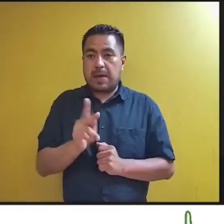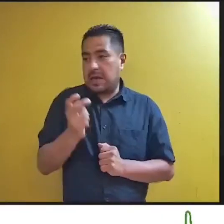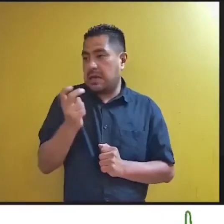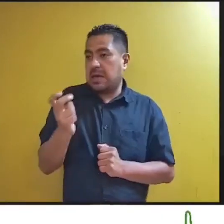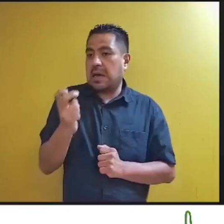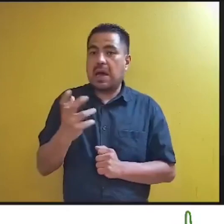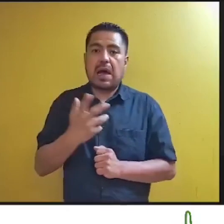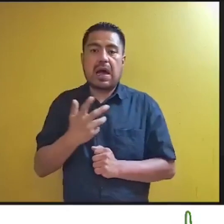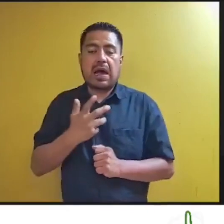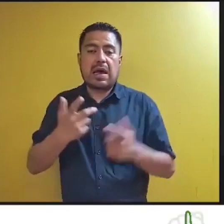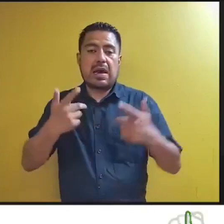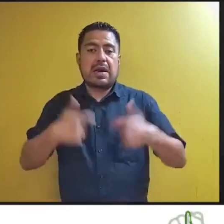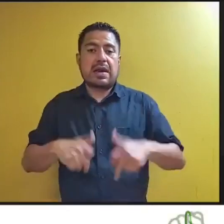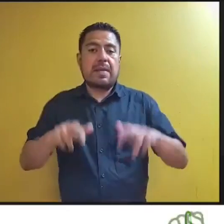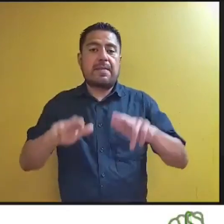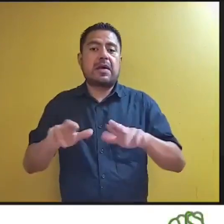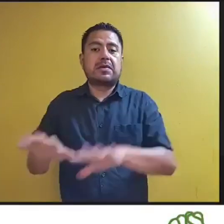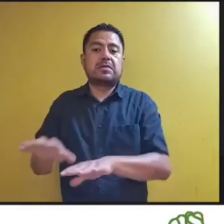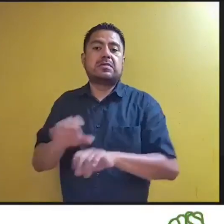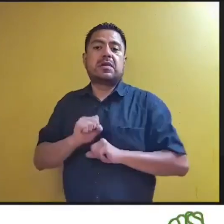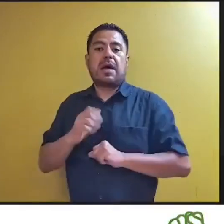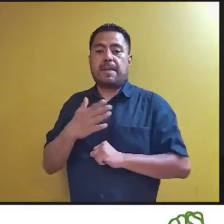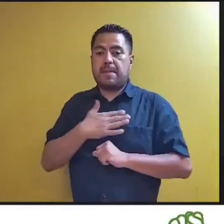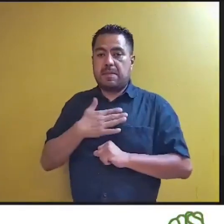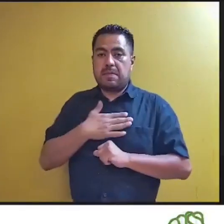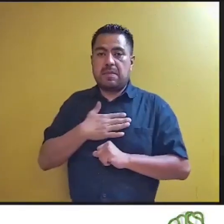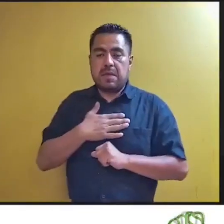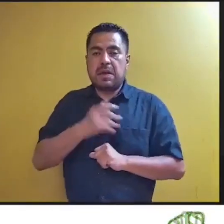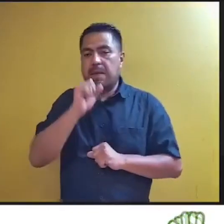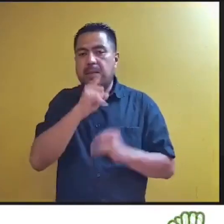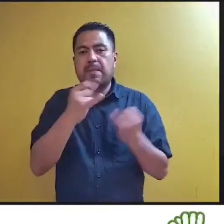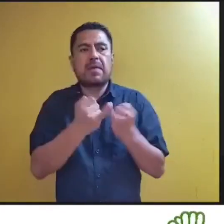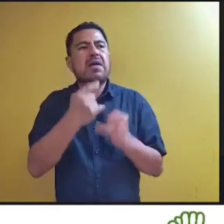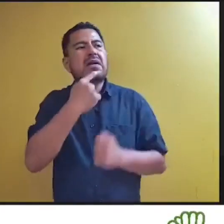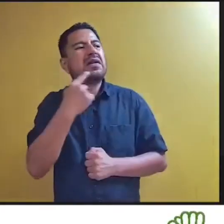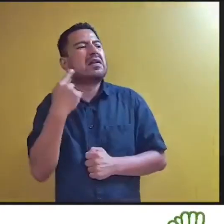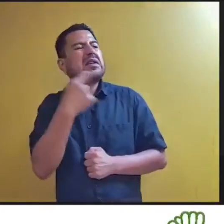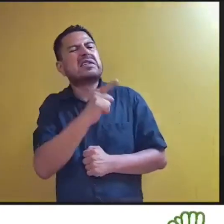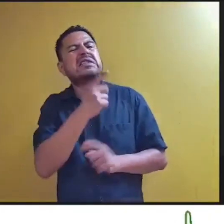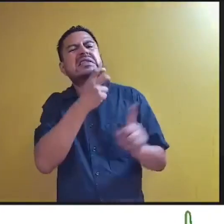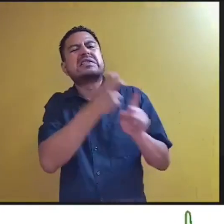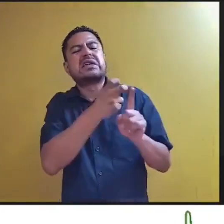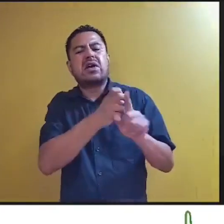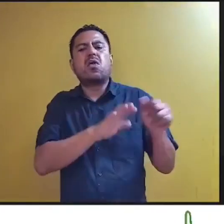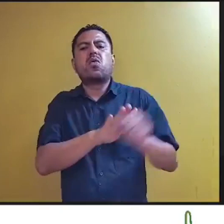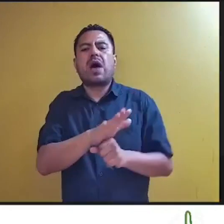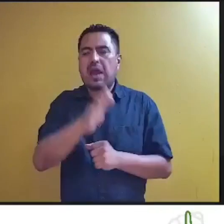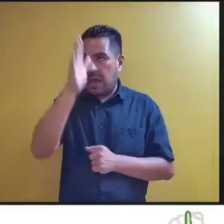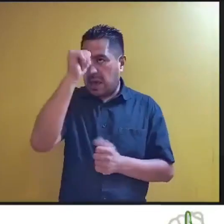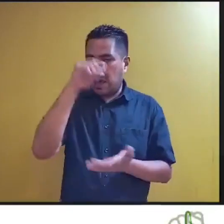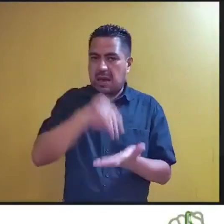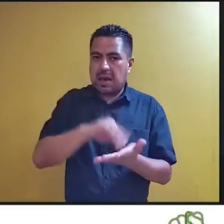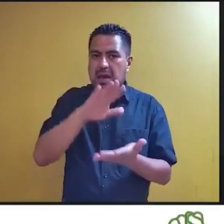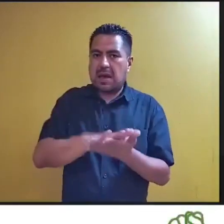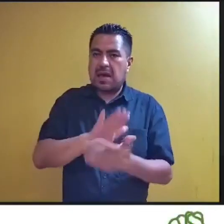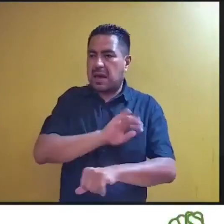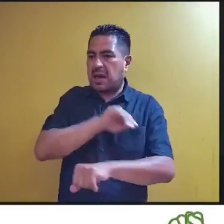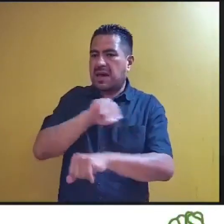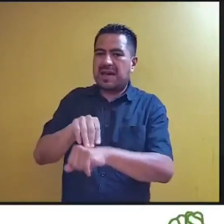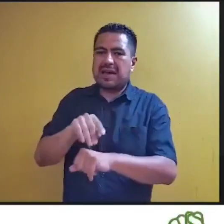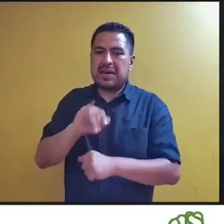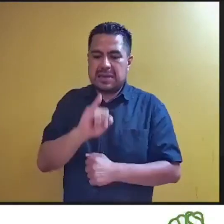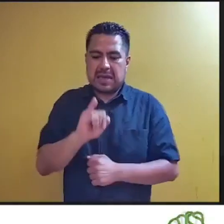asume una representación, y el acto impugnado es un acuerdo emitido por el